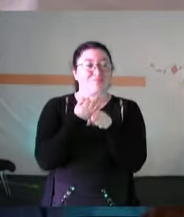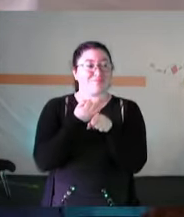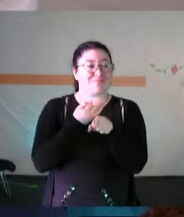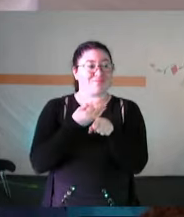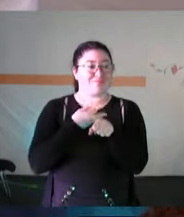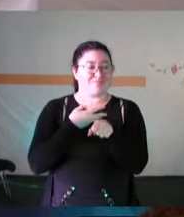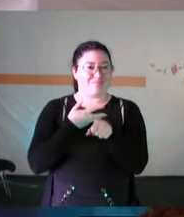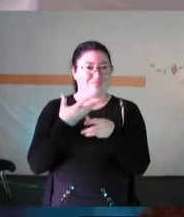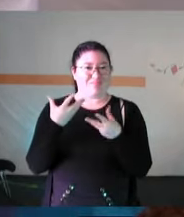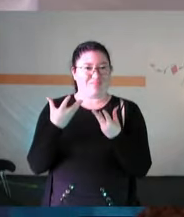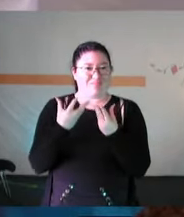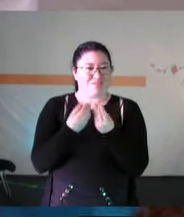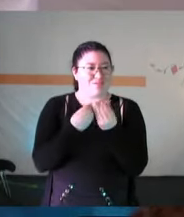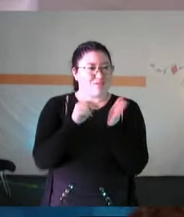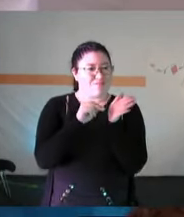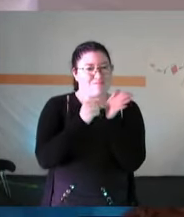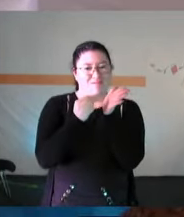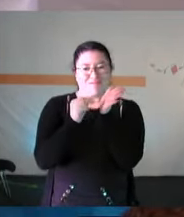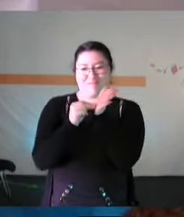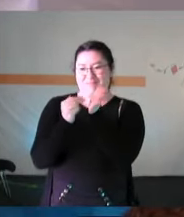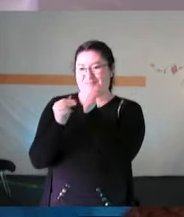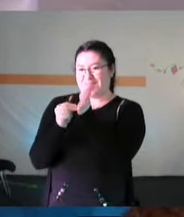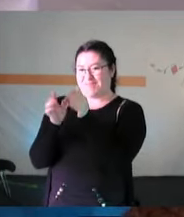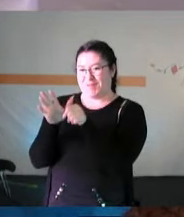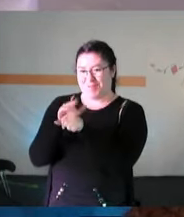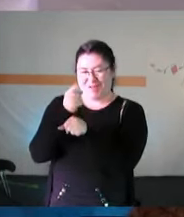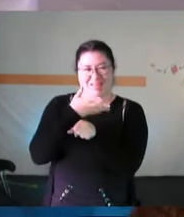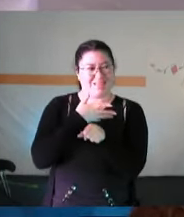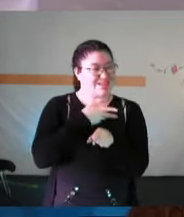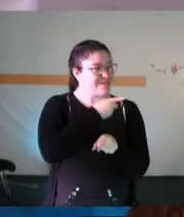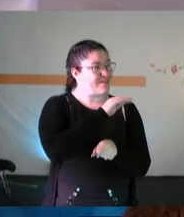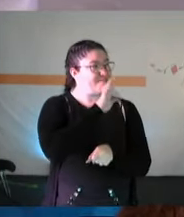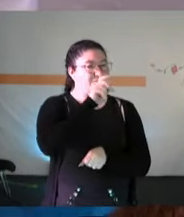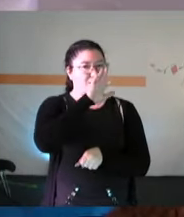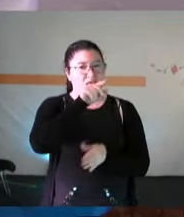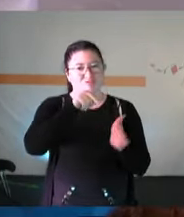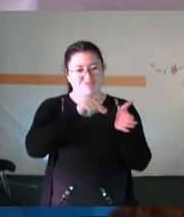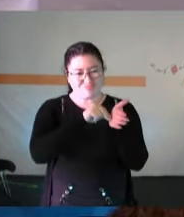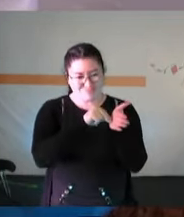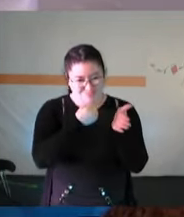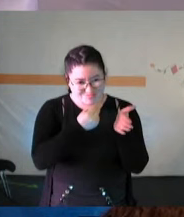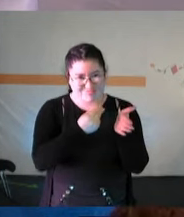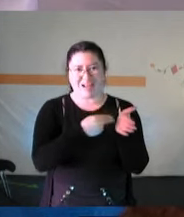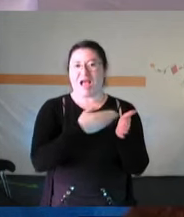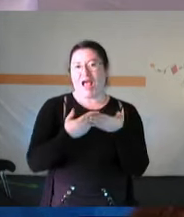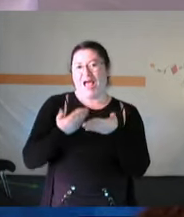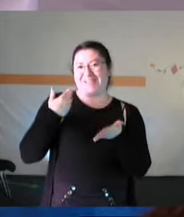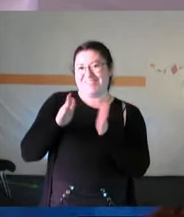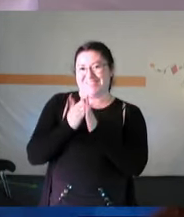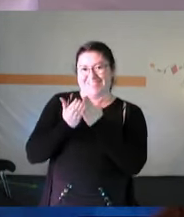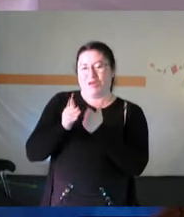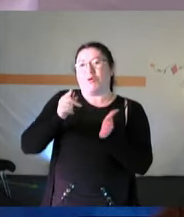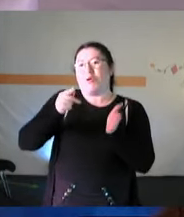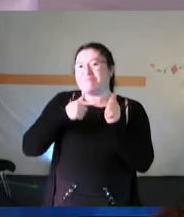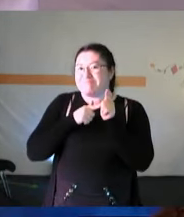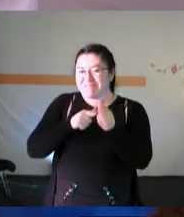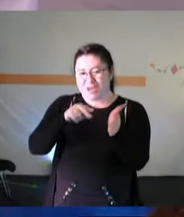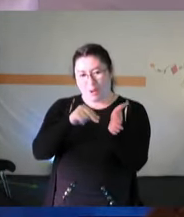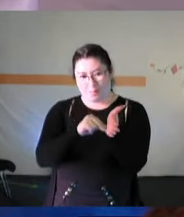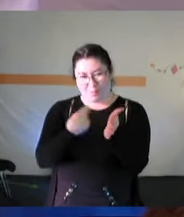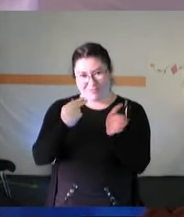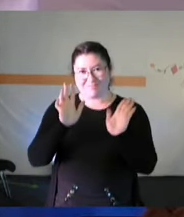van a ir juntando las firmas porque tenemos a Fabricio Mejía Madrid que sigue firmando del anterior. Entonces, quiero que